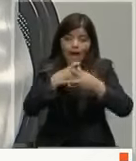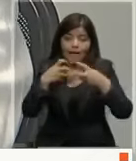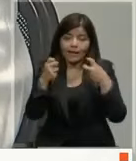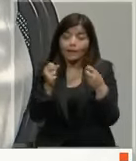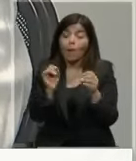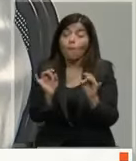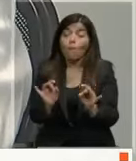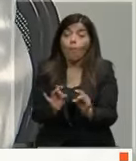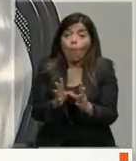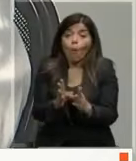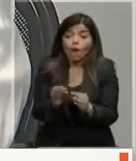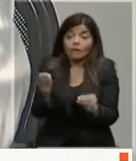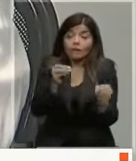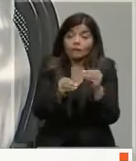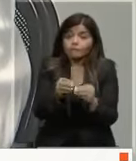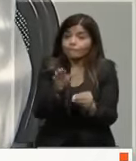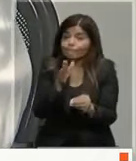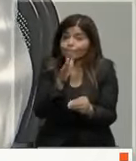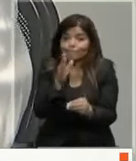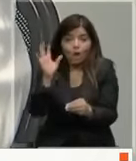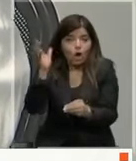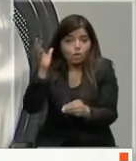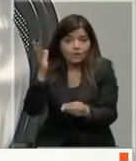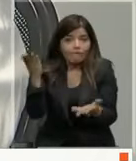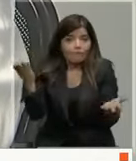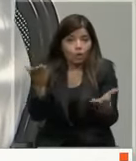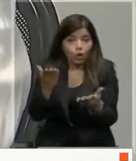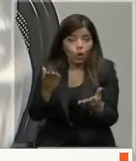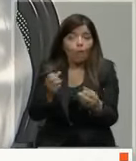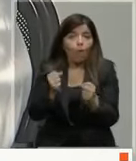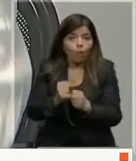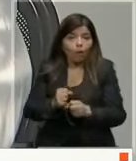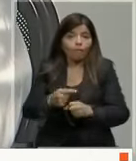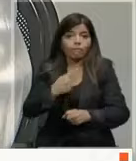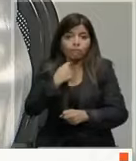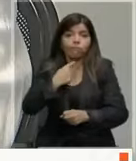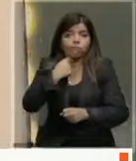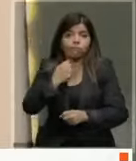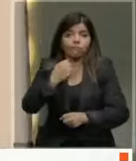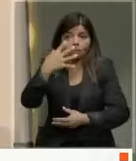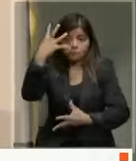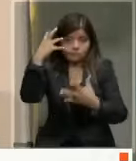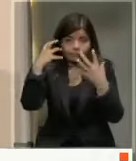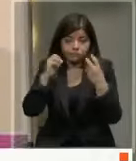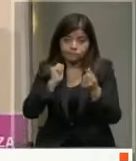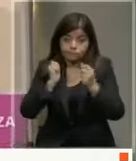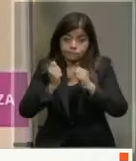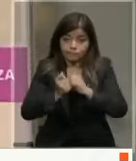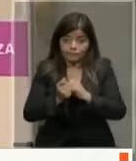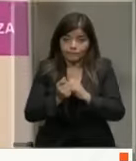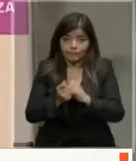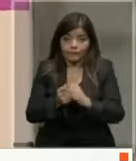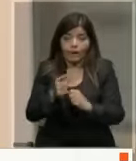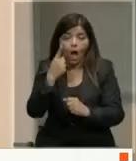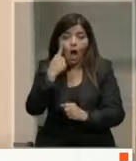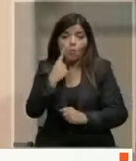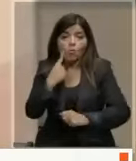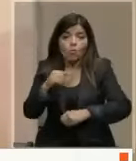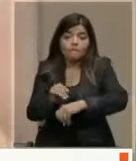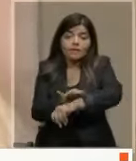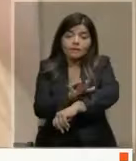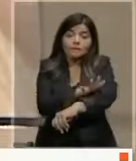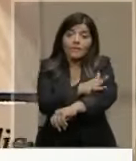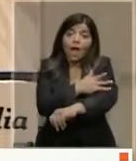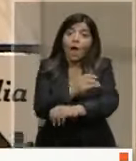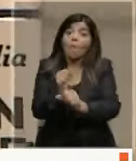en concentraciones que nosotros no tenemos idea y que generen más frecuentemente reacciones adversas pruebas de sensibilidad sobre la piel